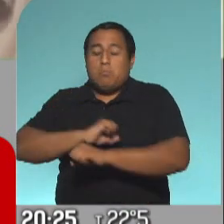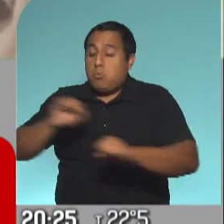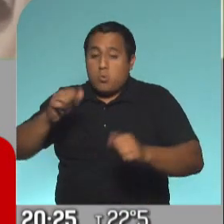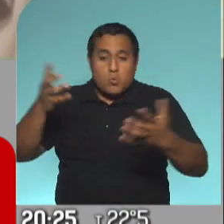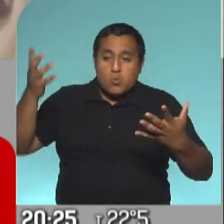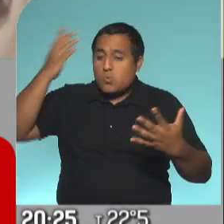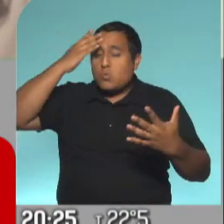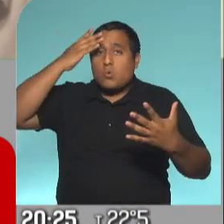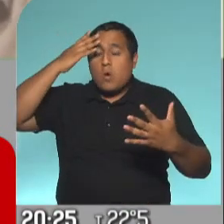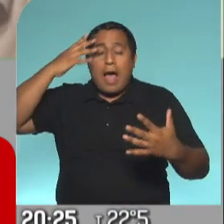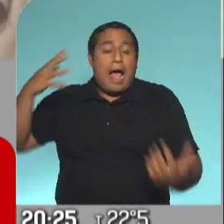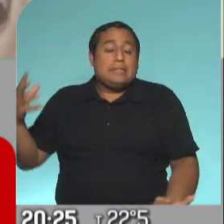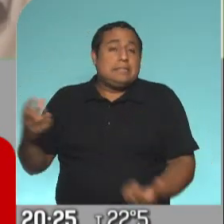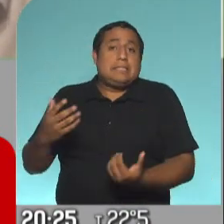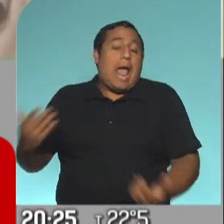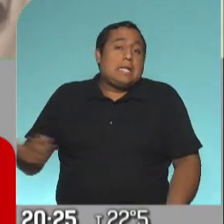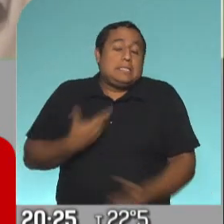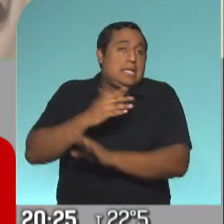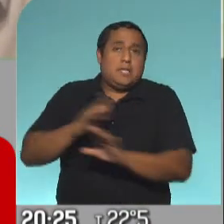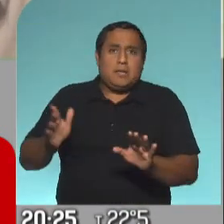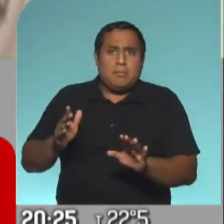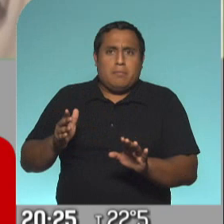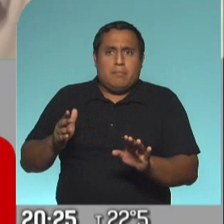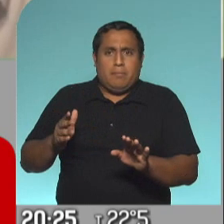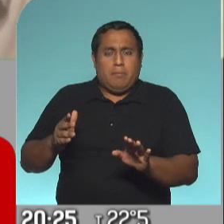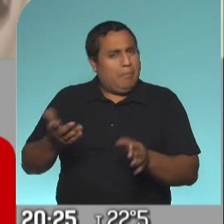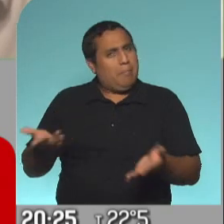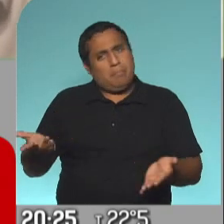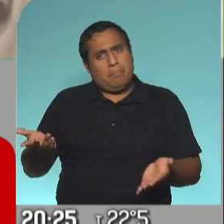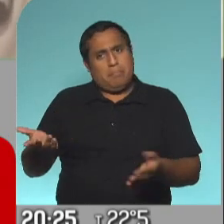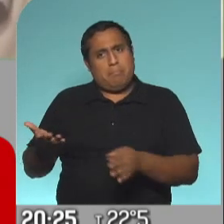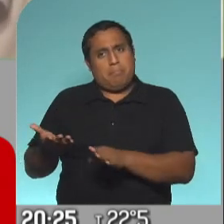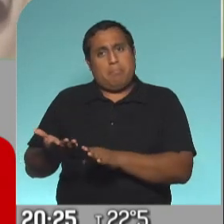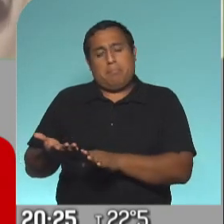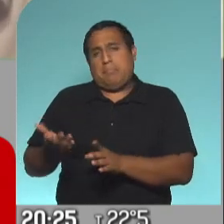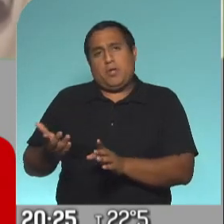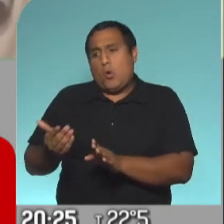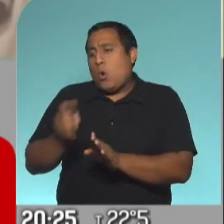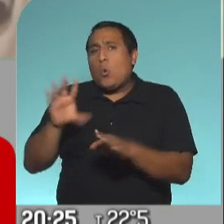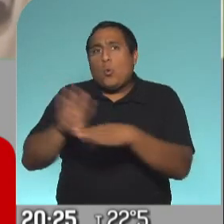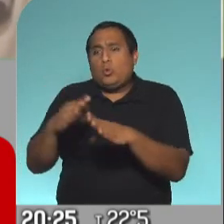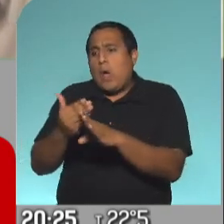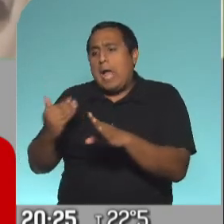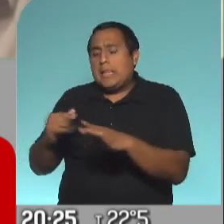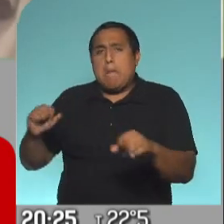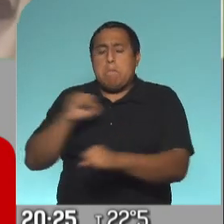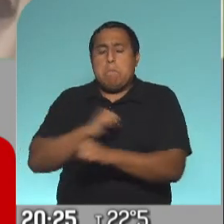en realidad habían pasado pocos minutos de la explosión, la primera explosión que hubo en la ciudad de Río Tercero, ¿no? Así